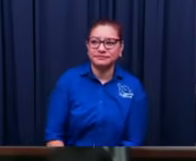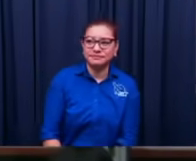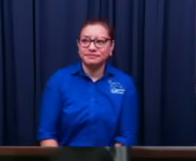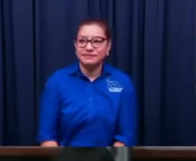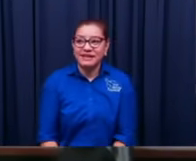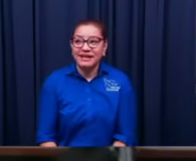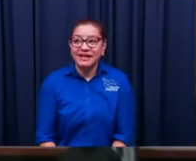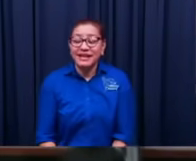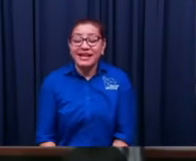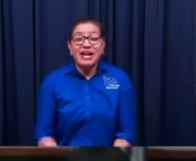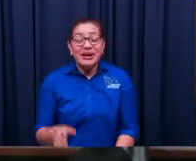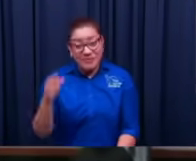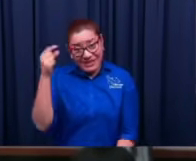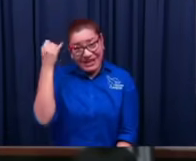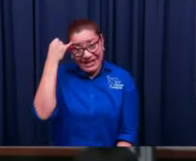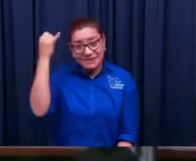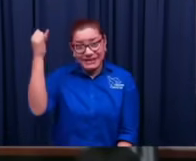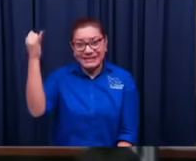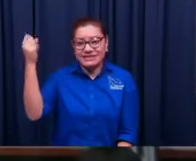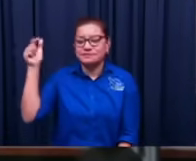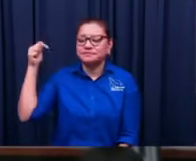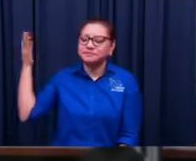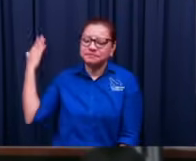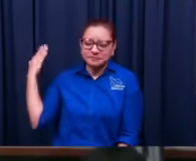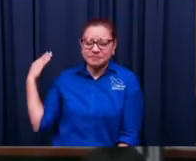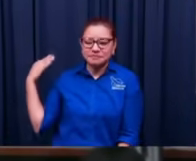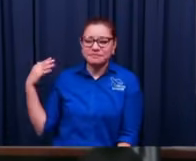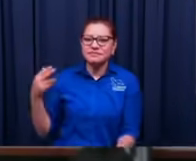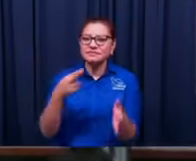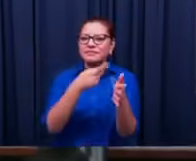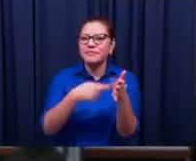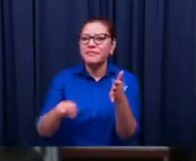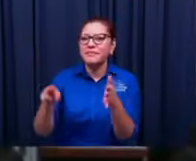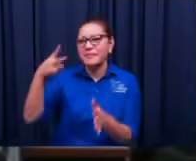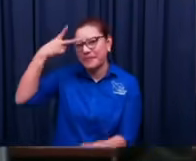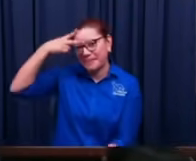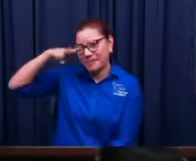Porque ahora que terminó el retiro en México, un hermano me dijo,